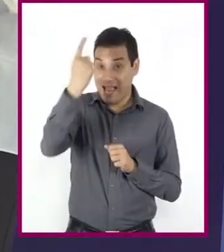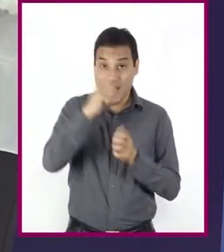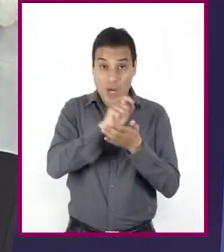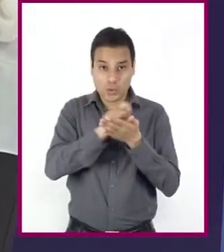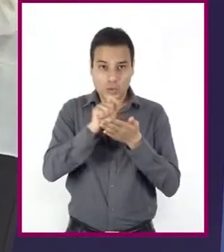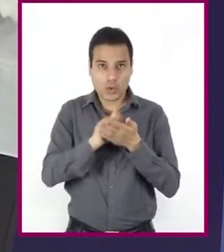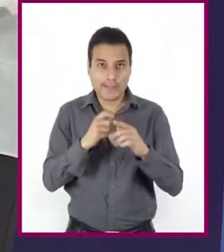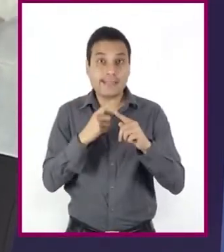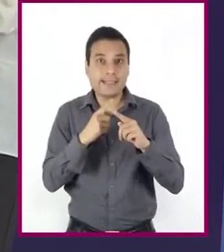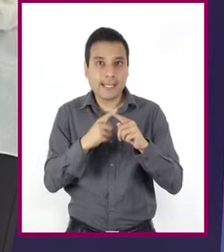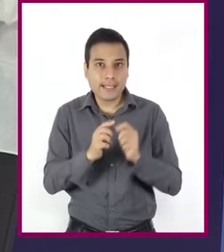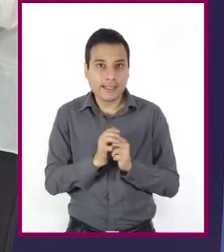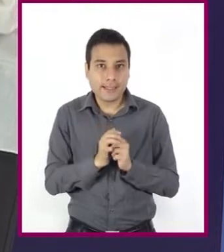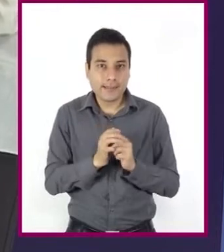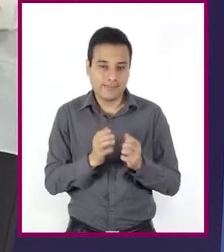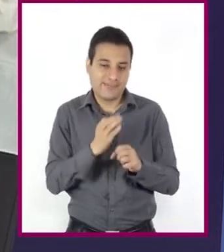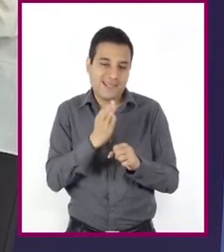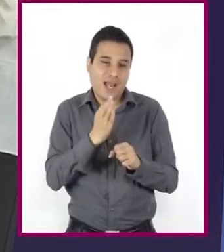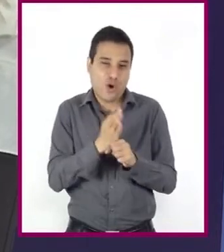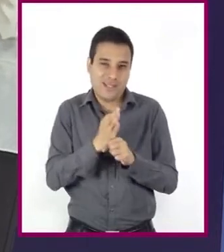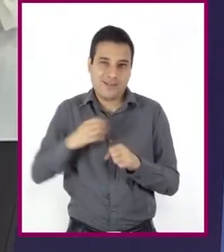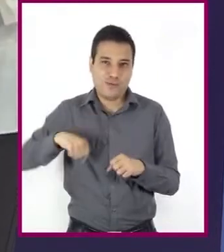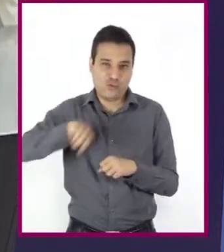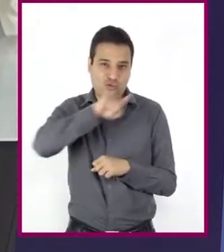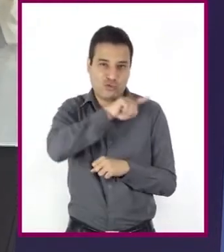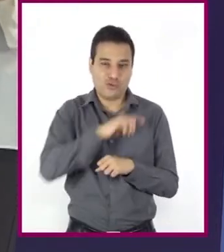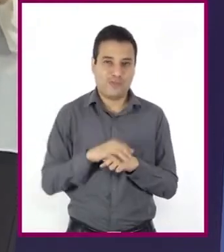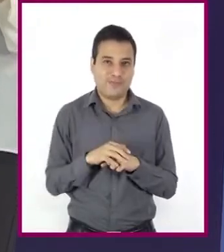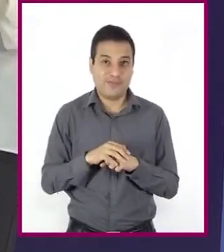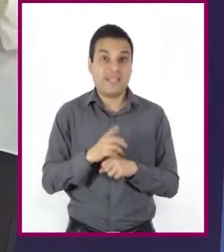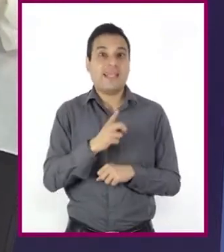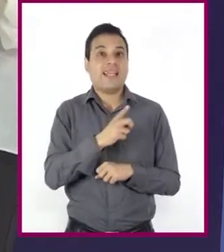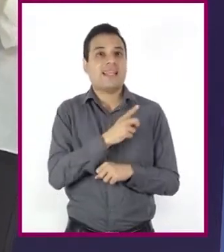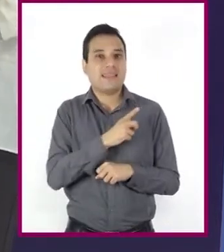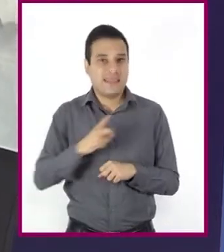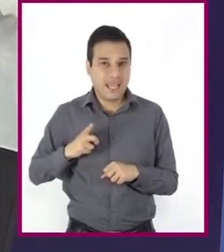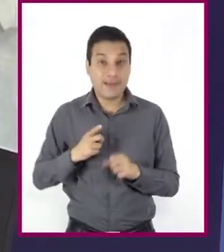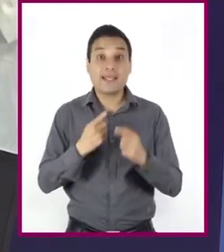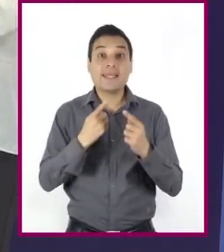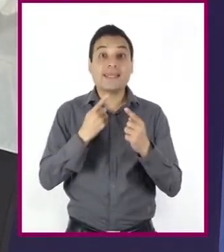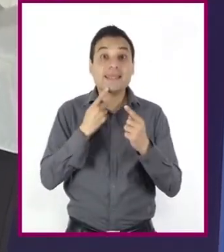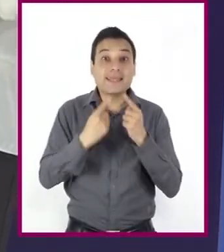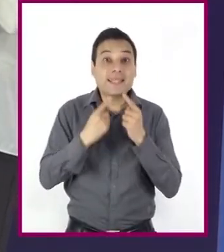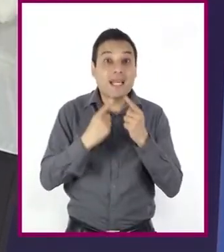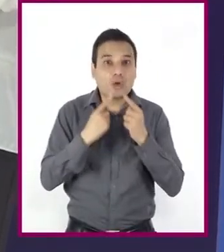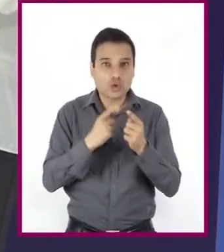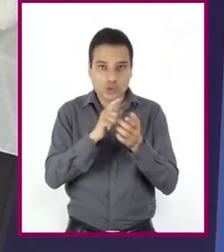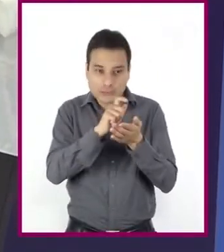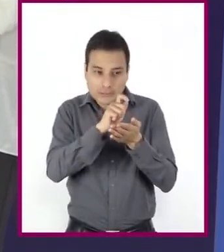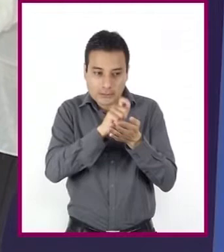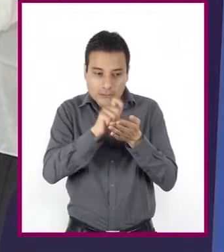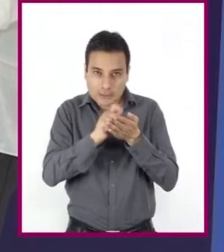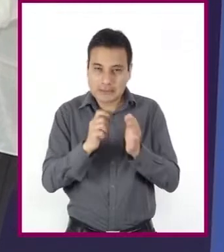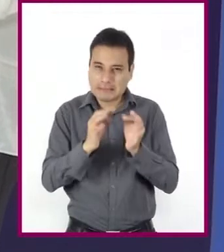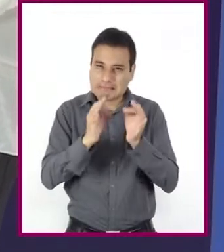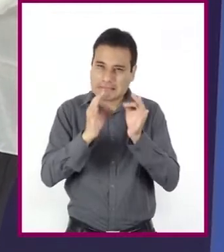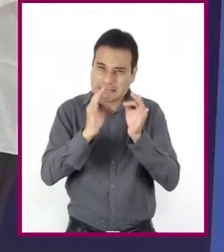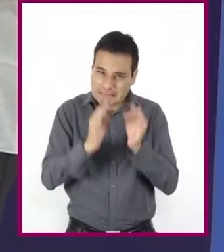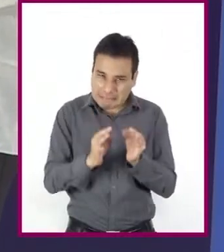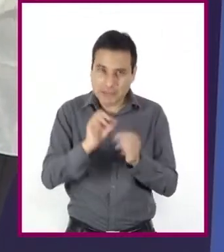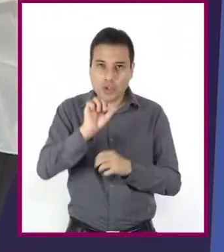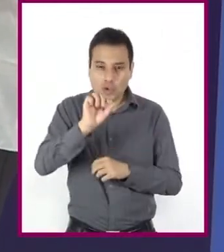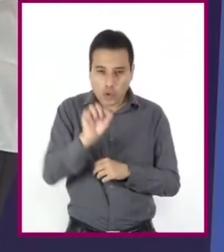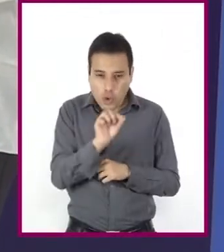que estamos trabajando en la escritura del texto teatral, debemos escribir los diálogos ayudados por los signos de puntuación